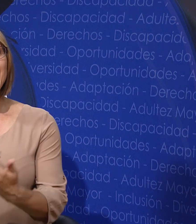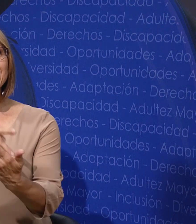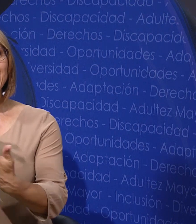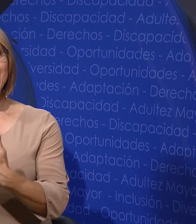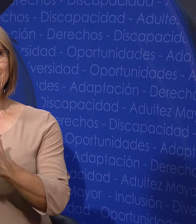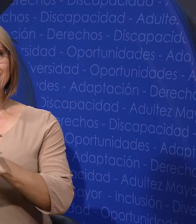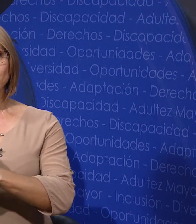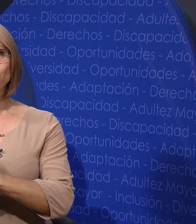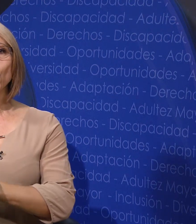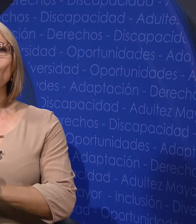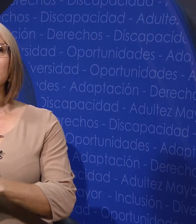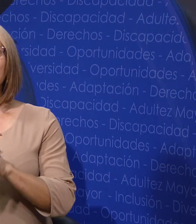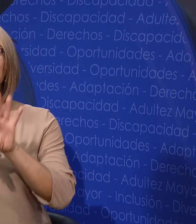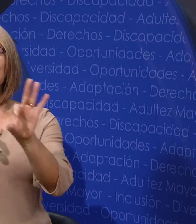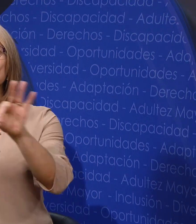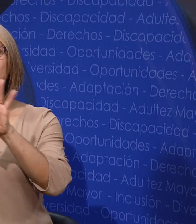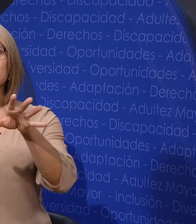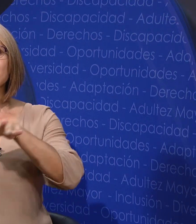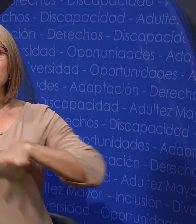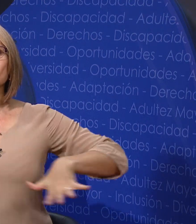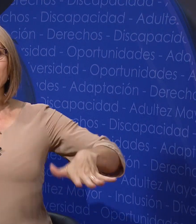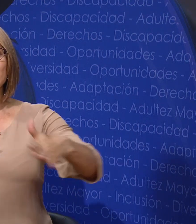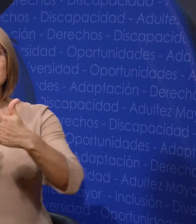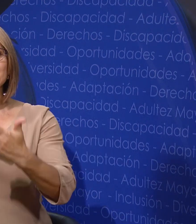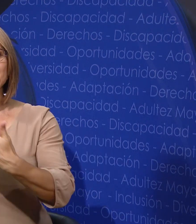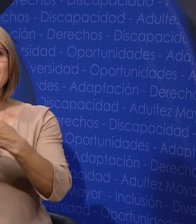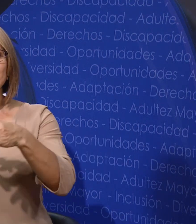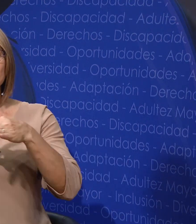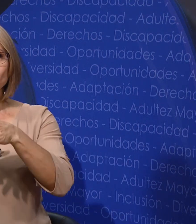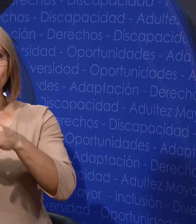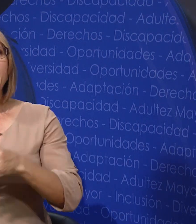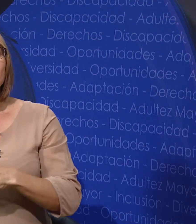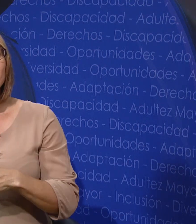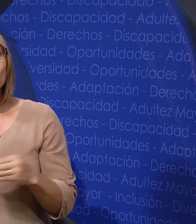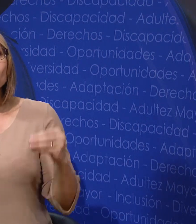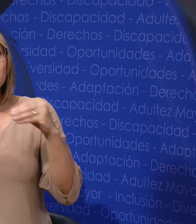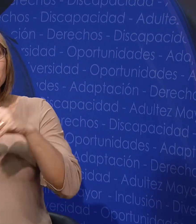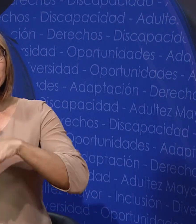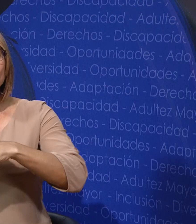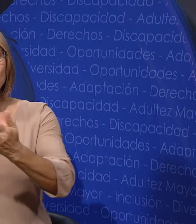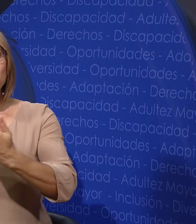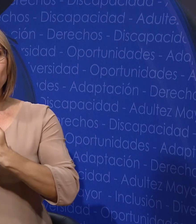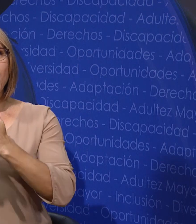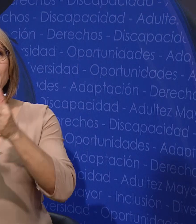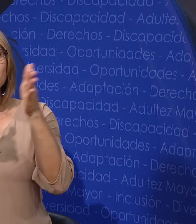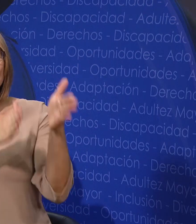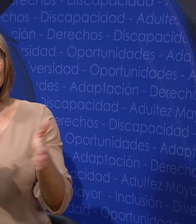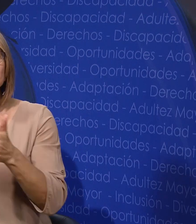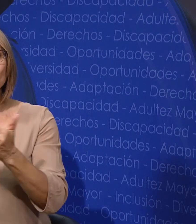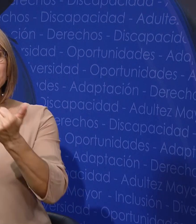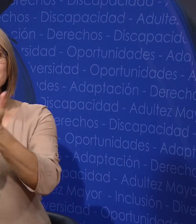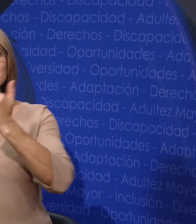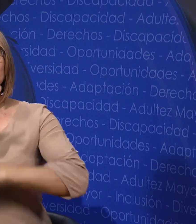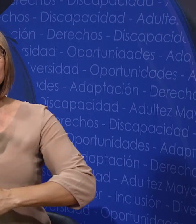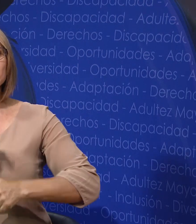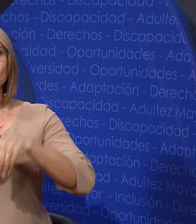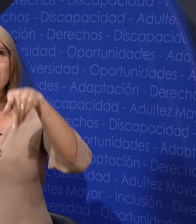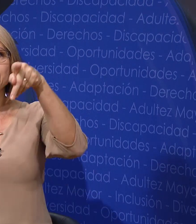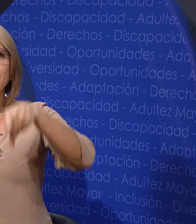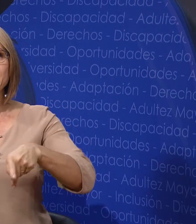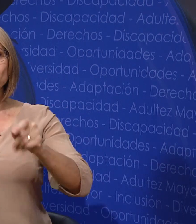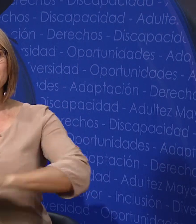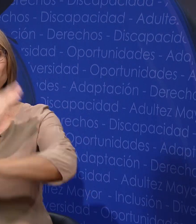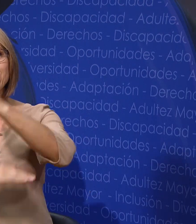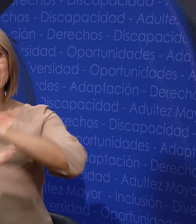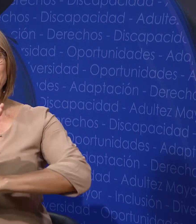Más adelante, en la edición de hoy, tenemos invitados en el set de Nexos para conocer más sobre el programa Formación de Asistentes